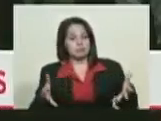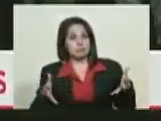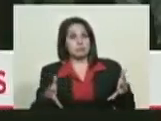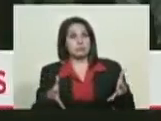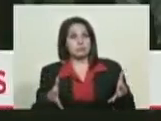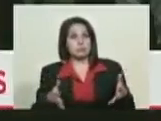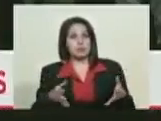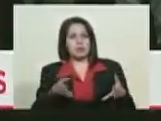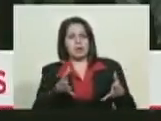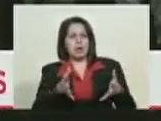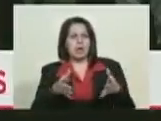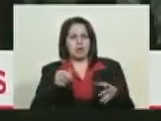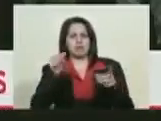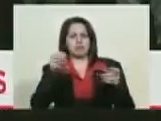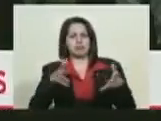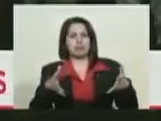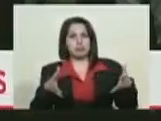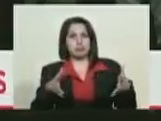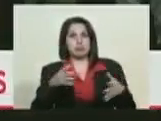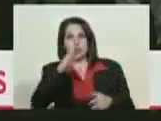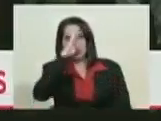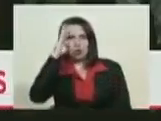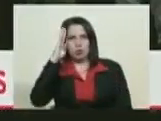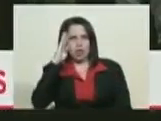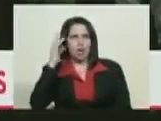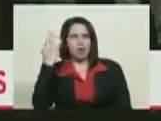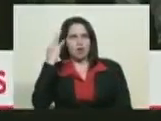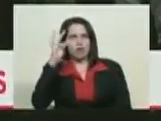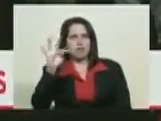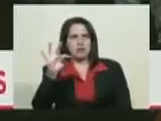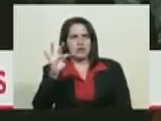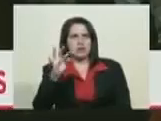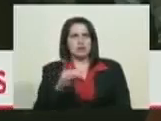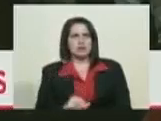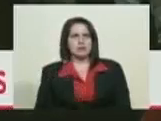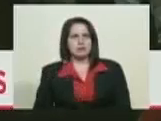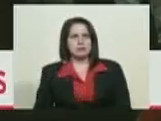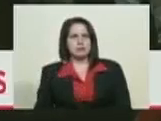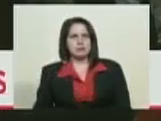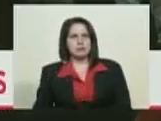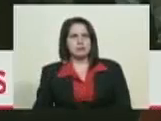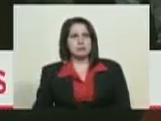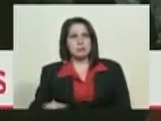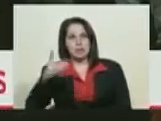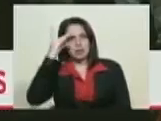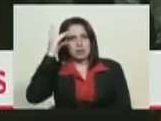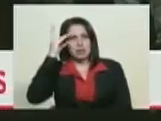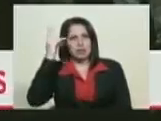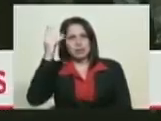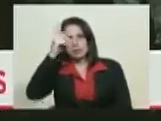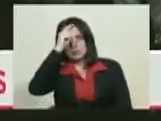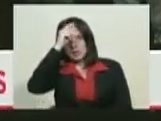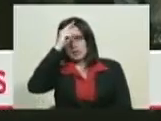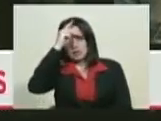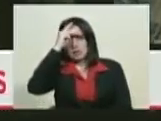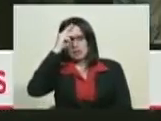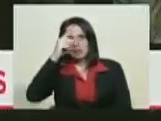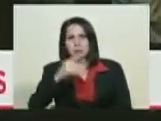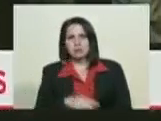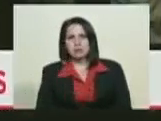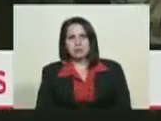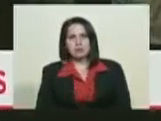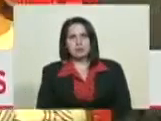hemos triunfado, Diosdado, Freddy, Delcy, Tarek.